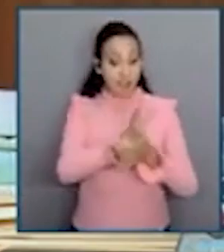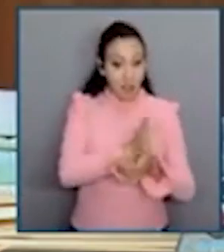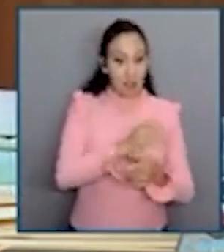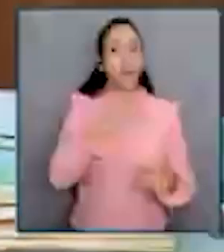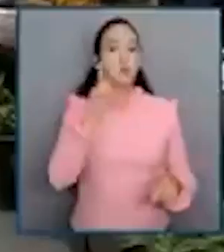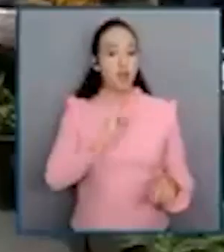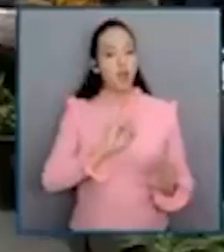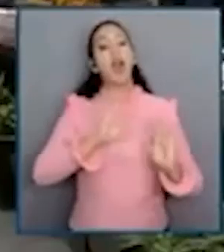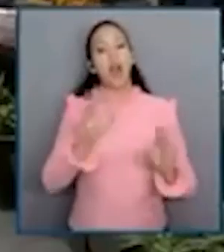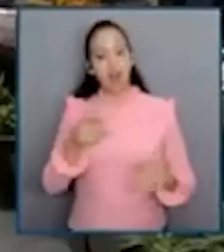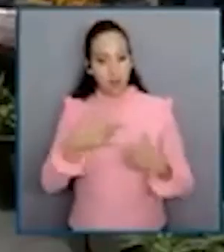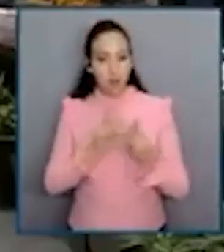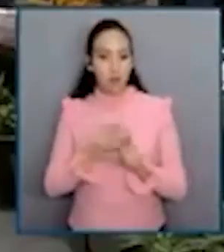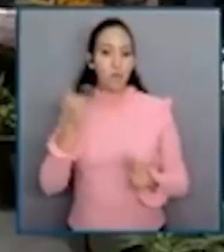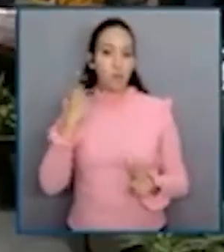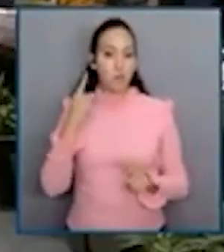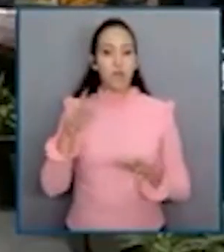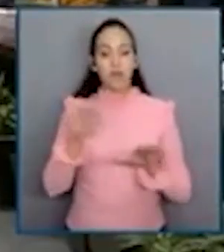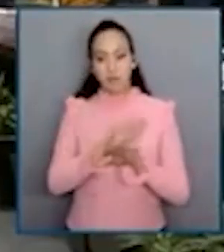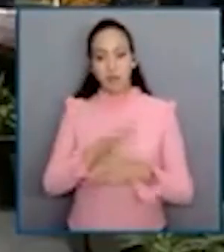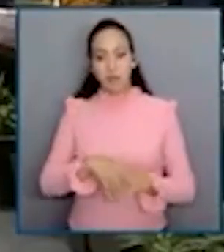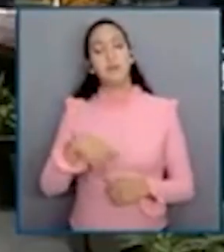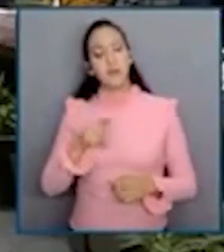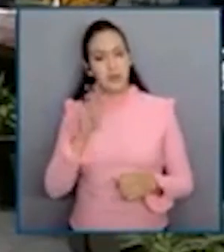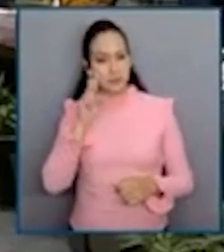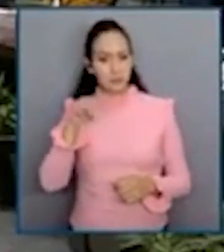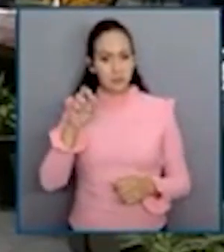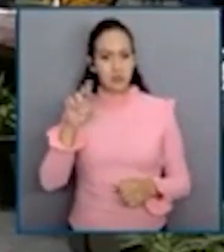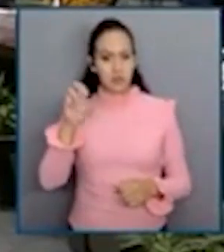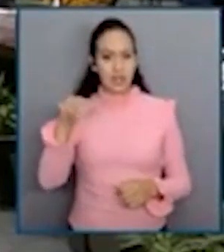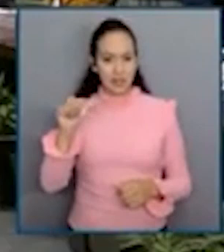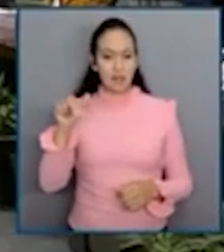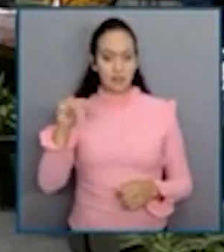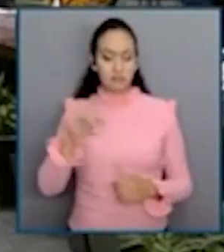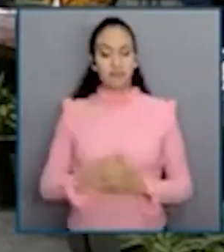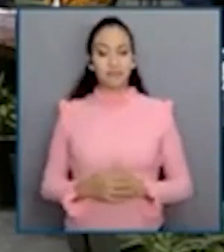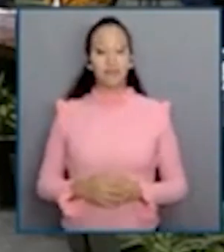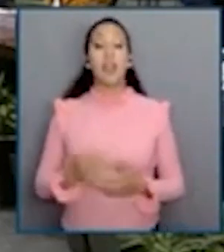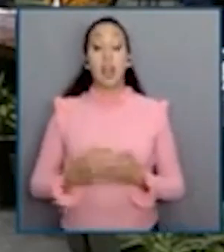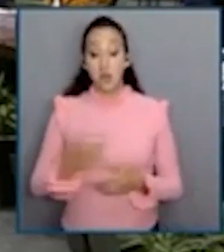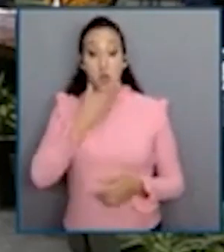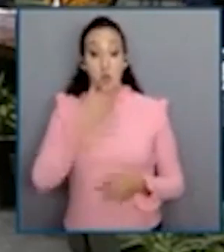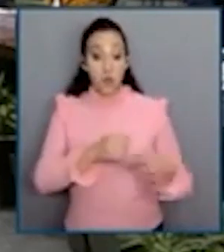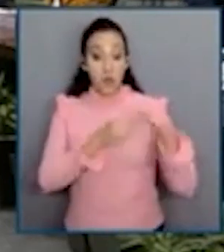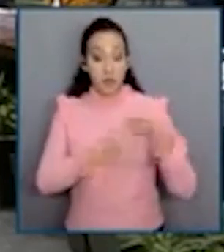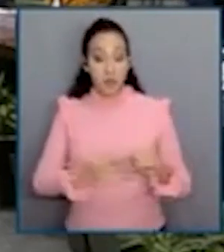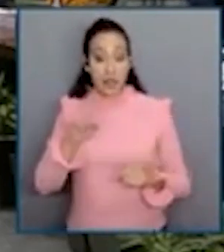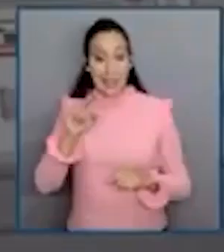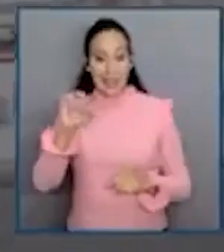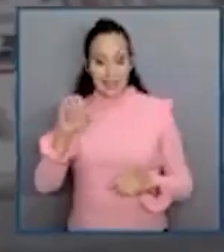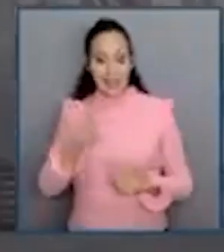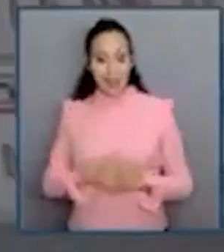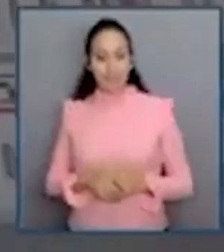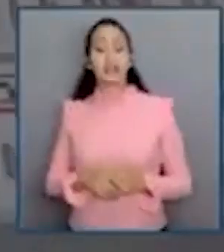político morena tribunal electoral determinó que es el consejo general del INE el que debe determinar si es procedente incluir